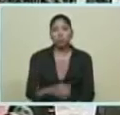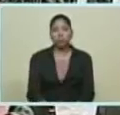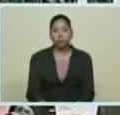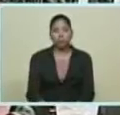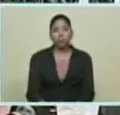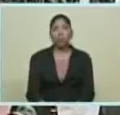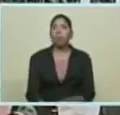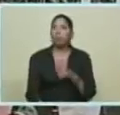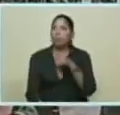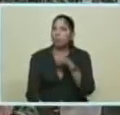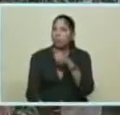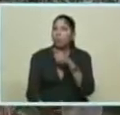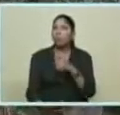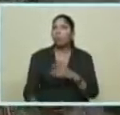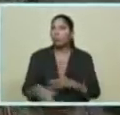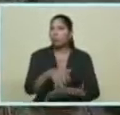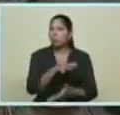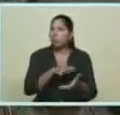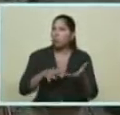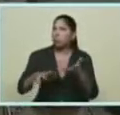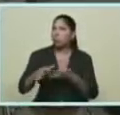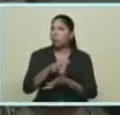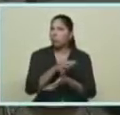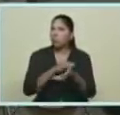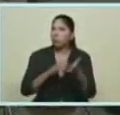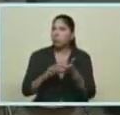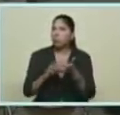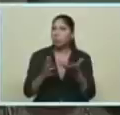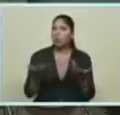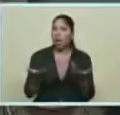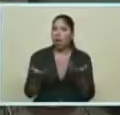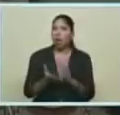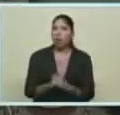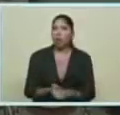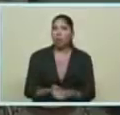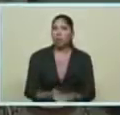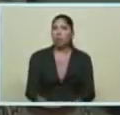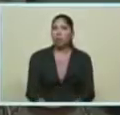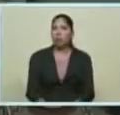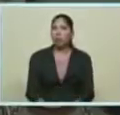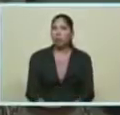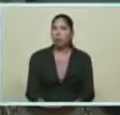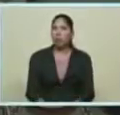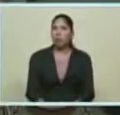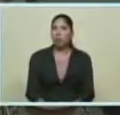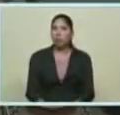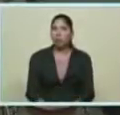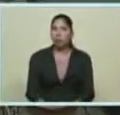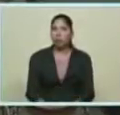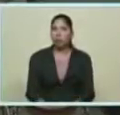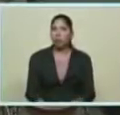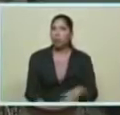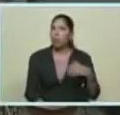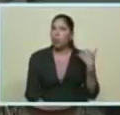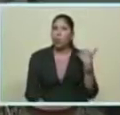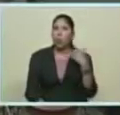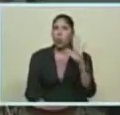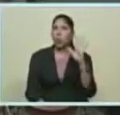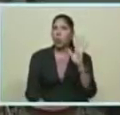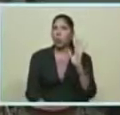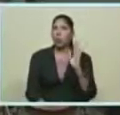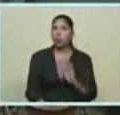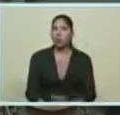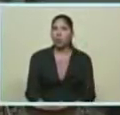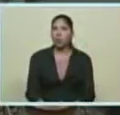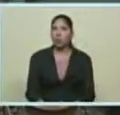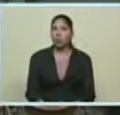Esa agresión que llegó inclusive más allá de los límites de lo